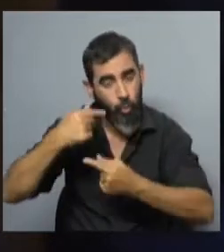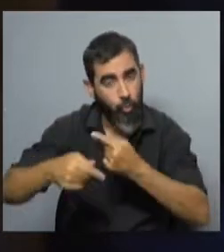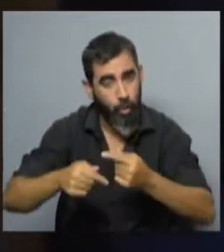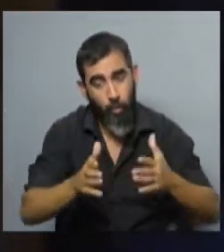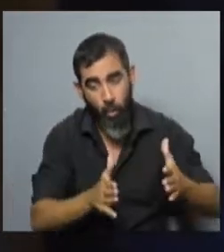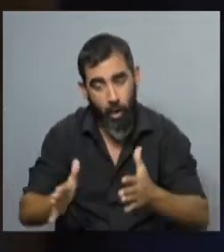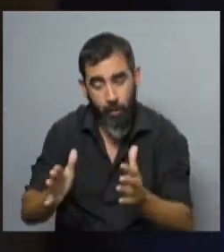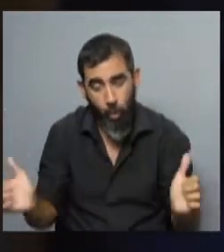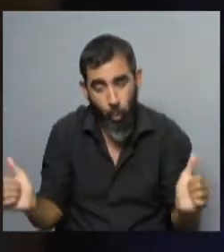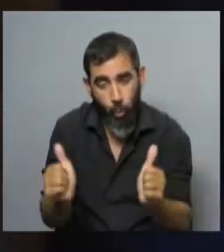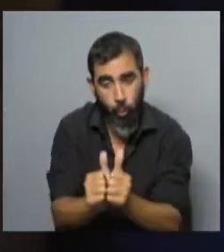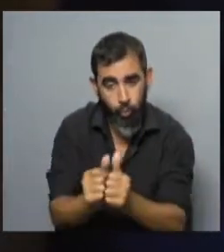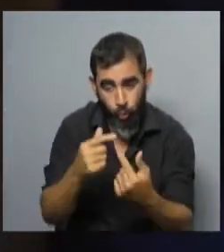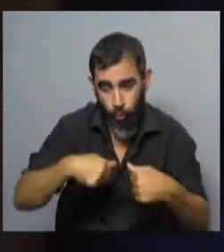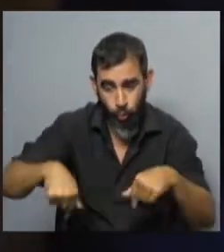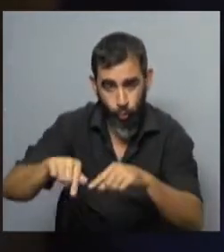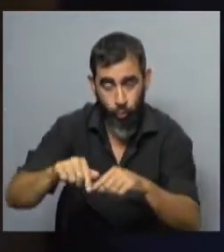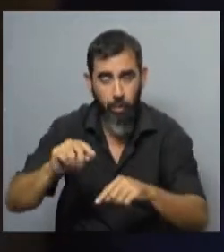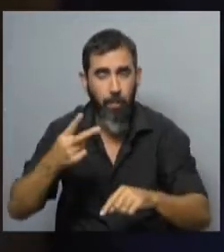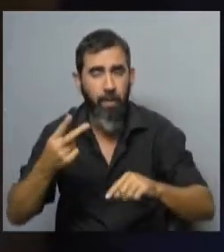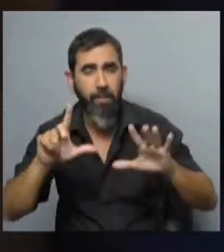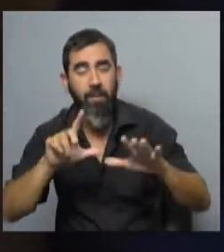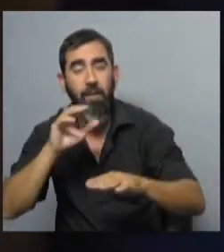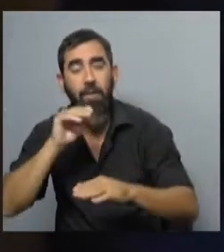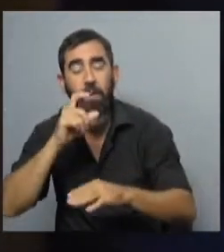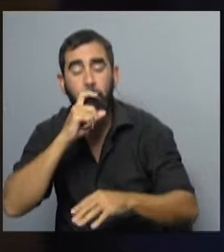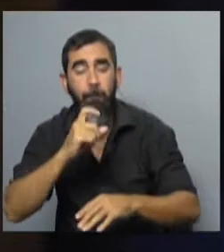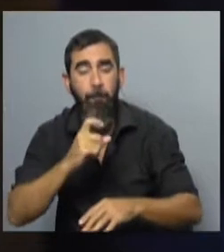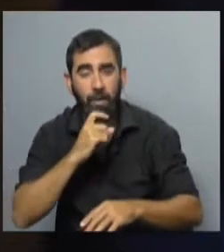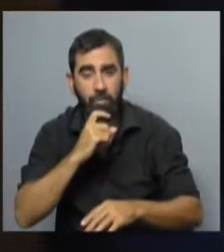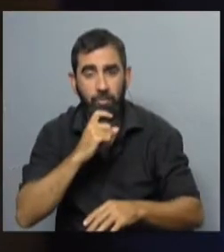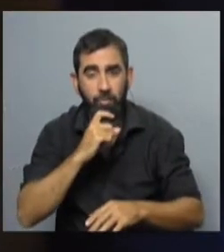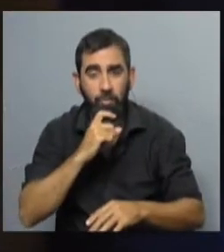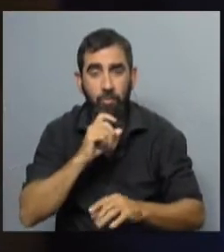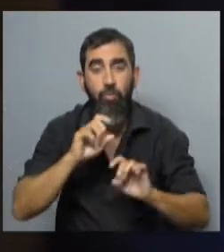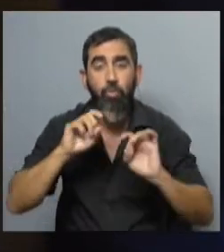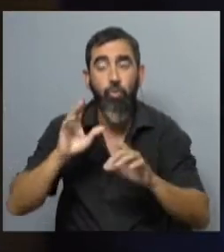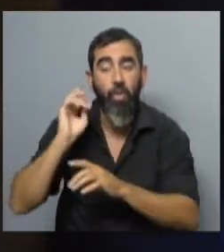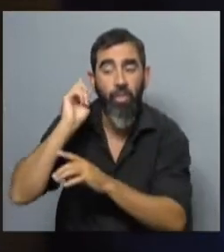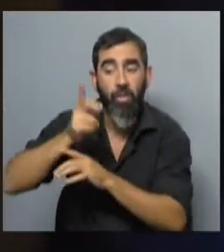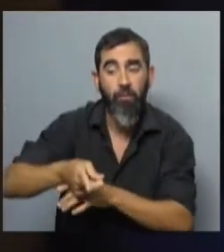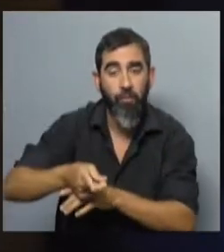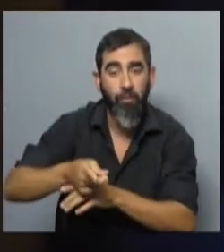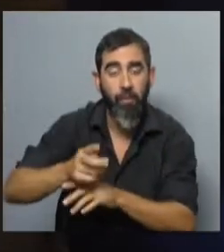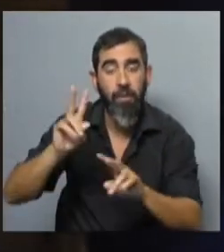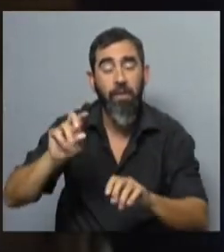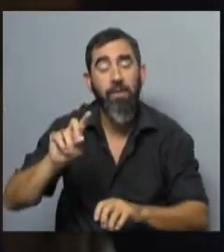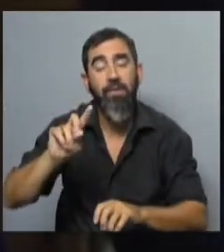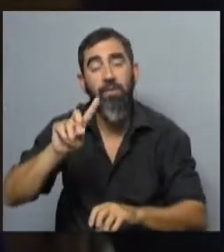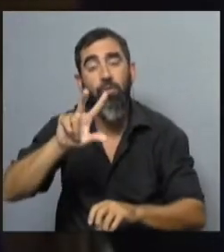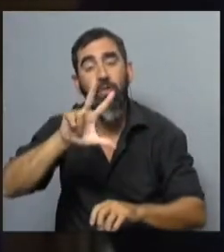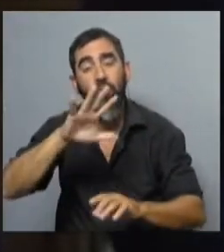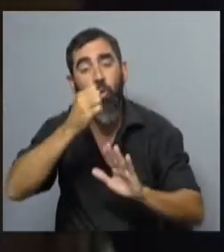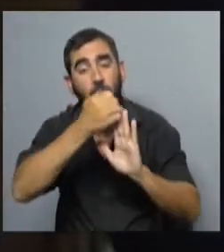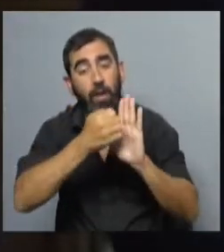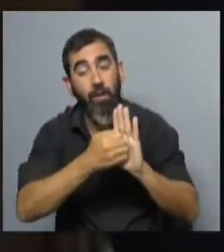camino conjunto todos y que esto del 27 es, en definitiva, una definición acerca de 135